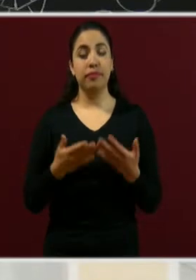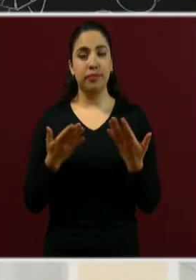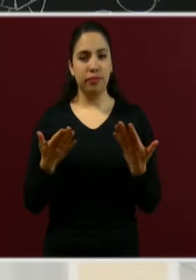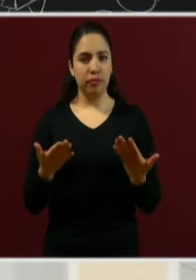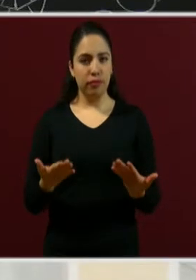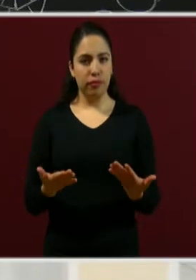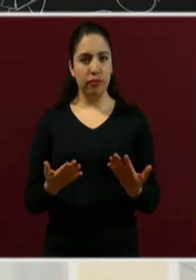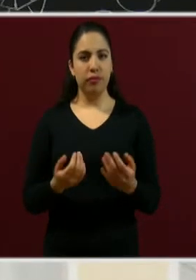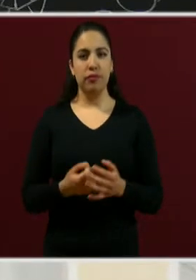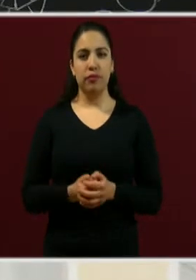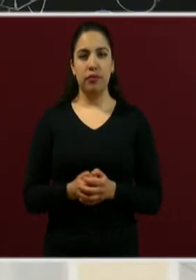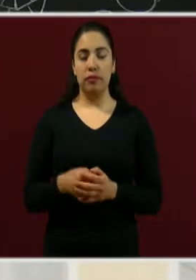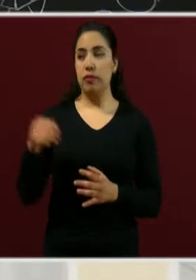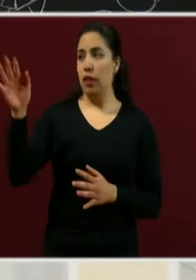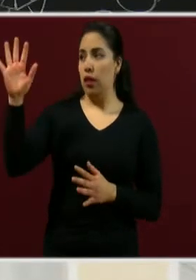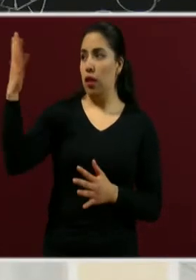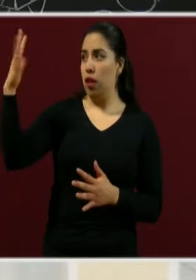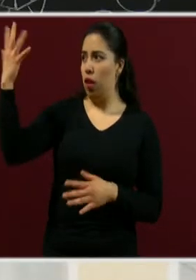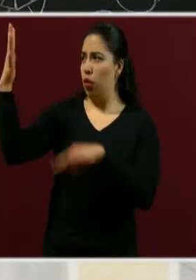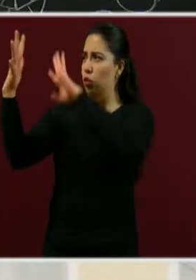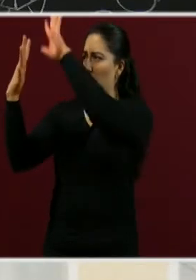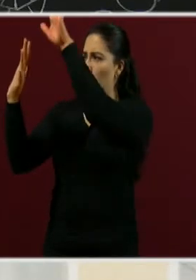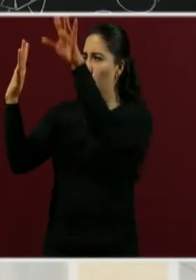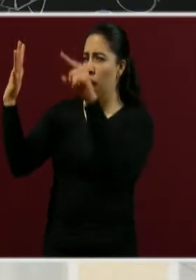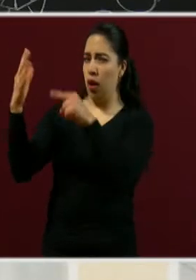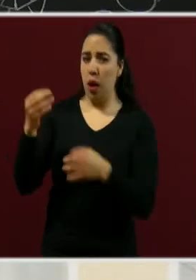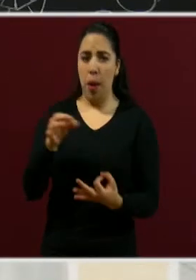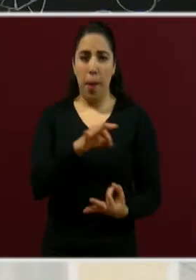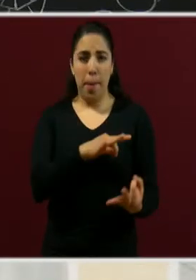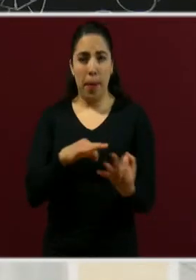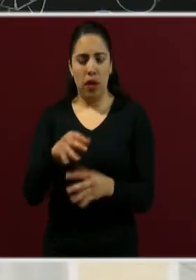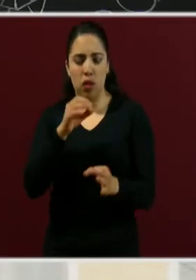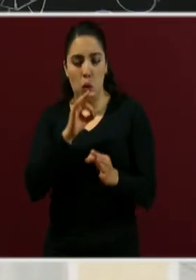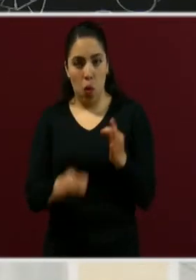Ahora te voy a hablar del último de los planetas, Neptuno.